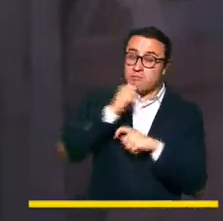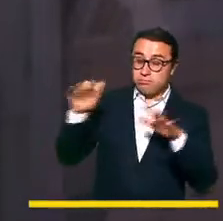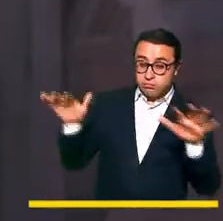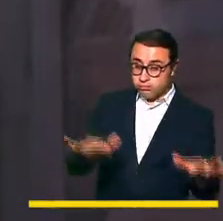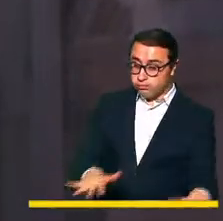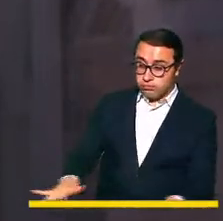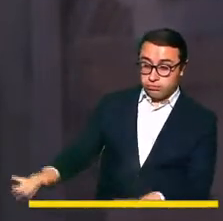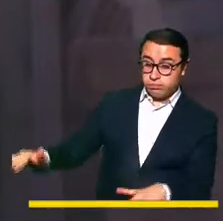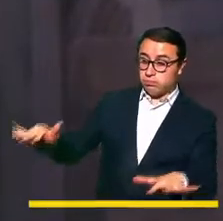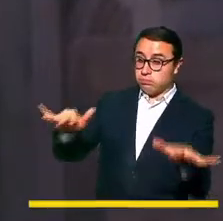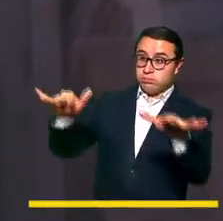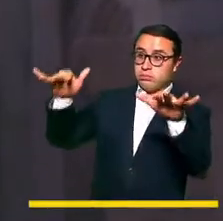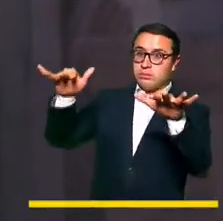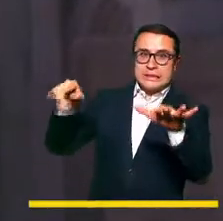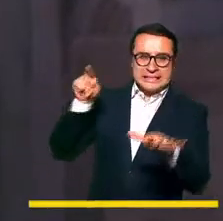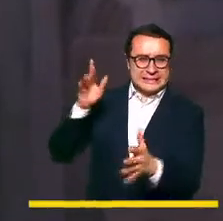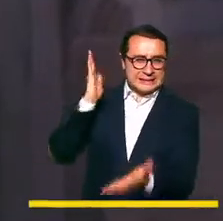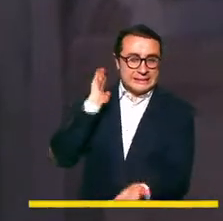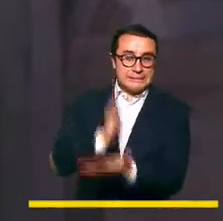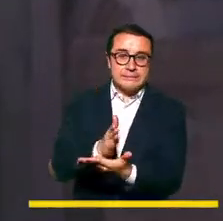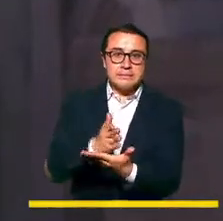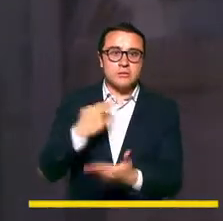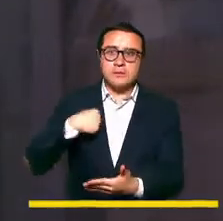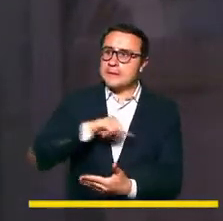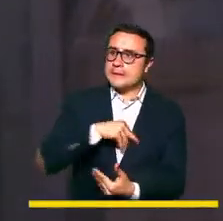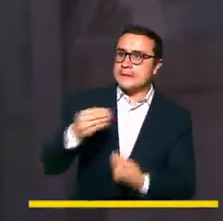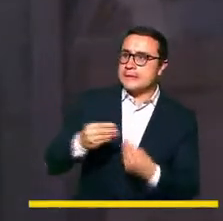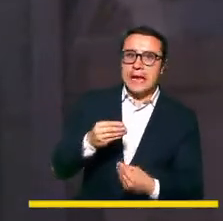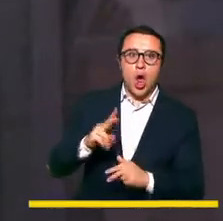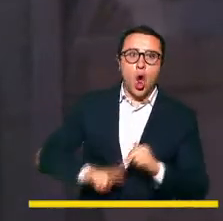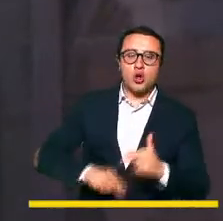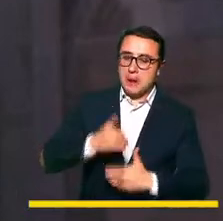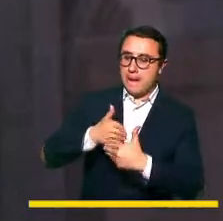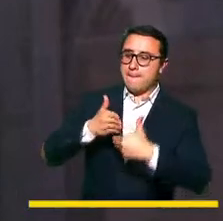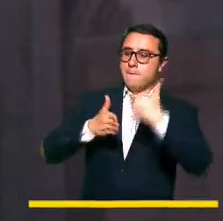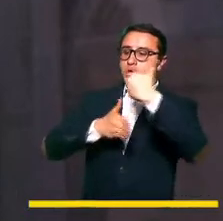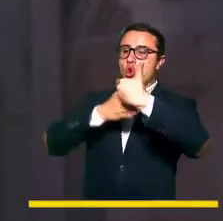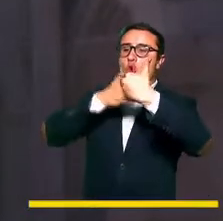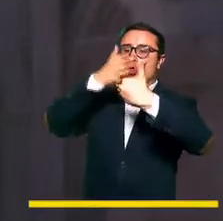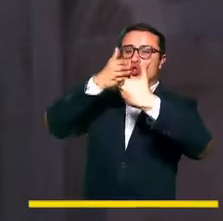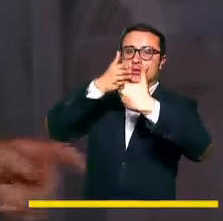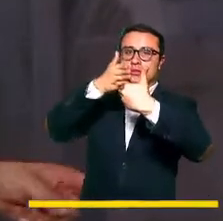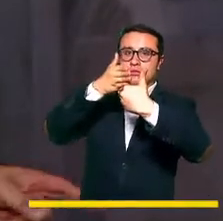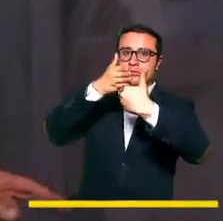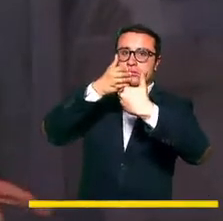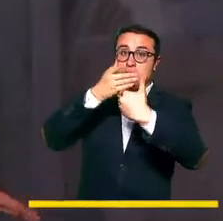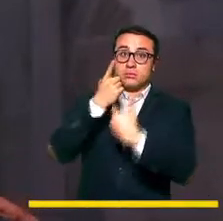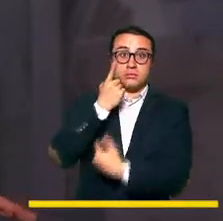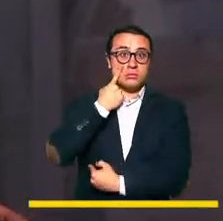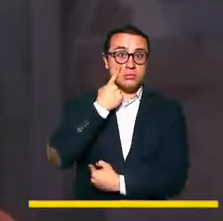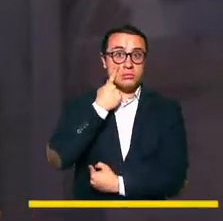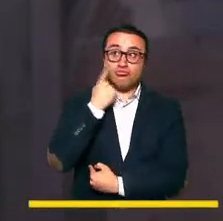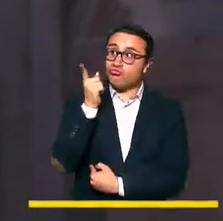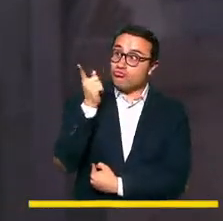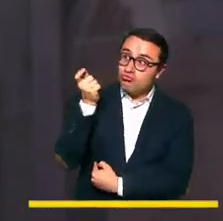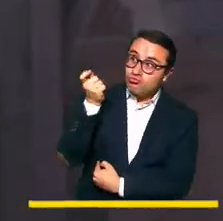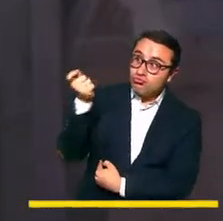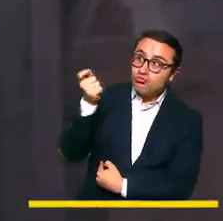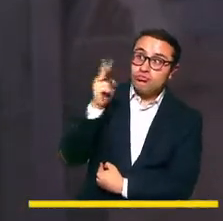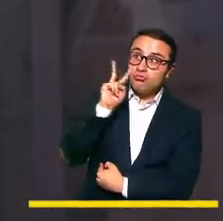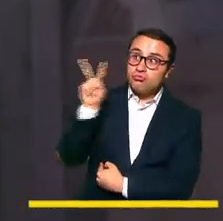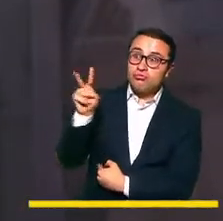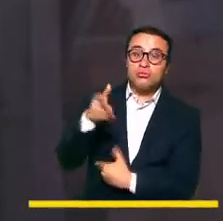empezaba el gobierno, es hacer muros. Ojo, yo creo que aquí vi un muro.